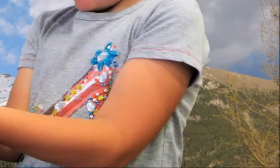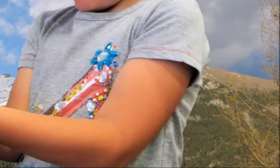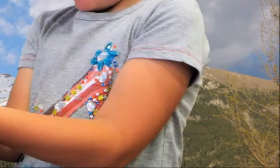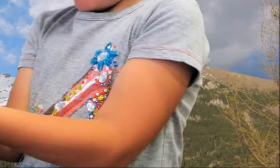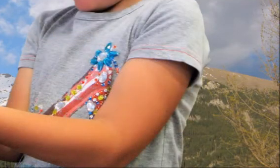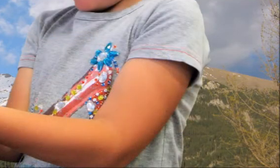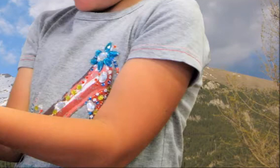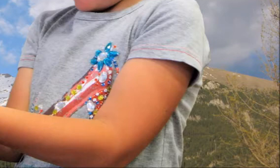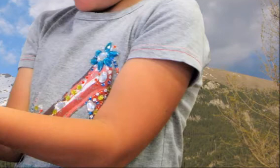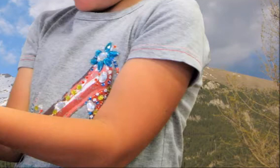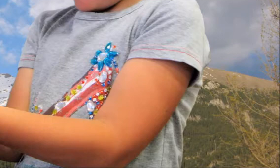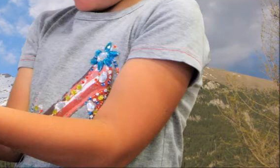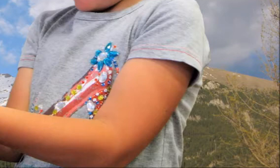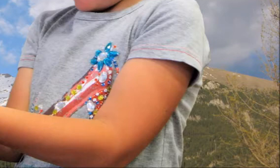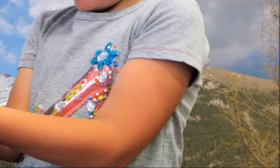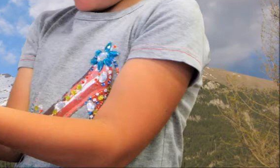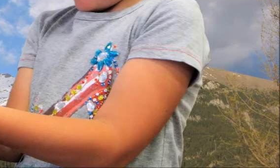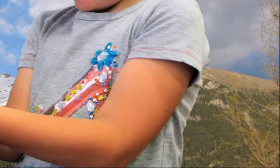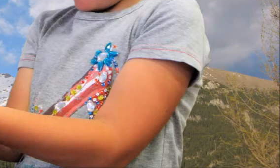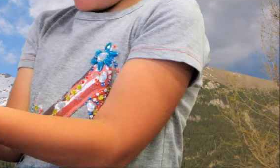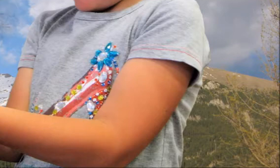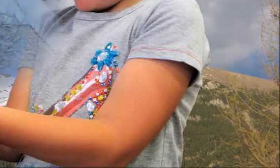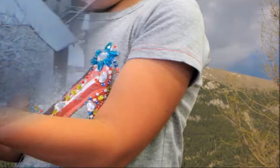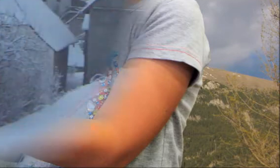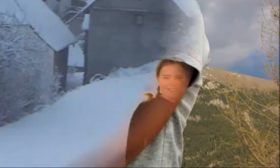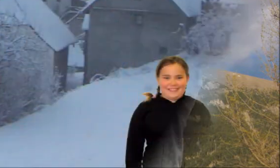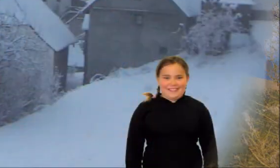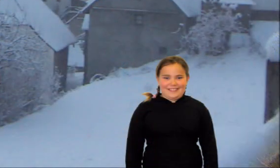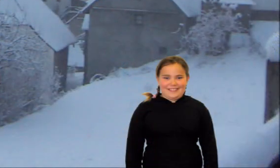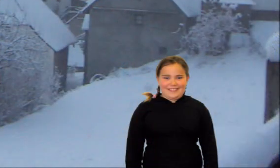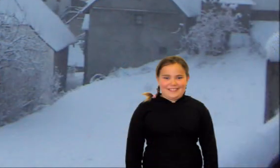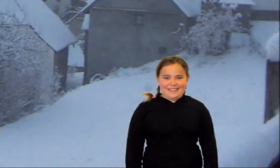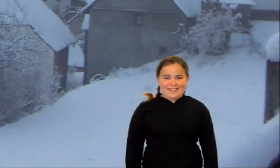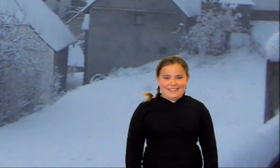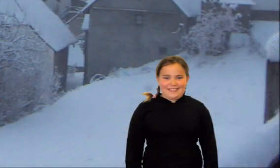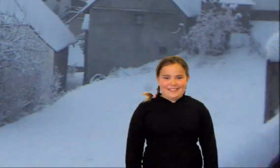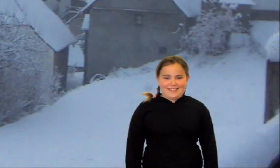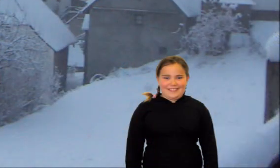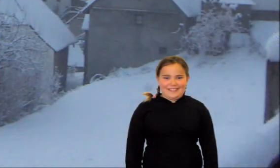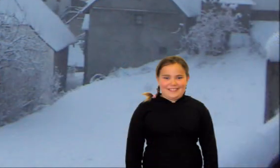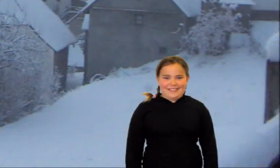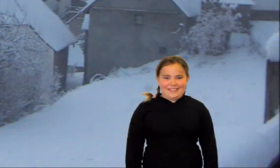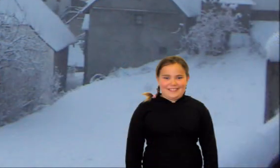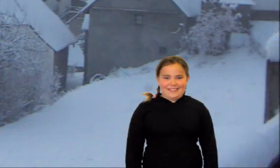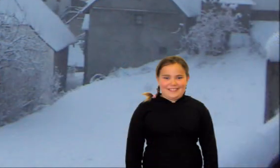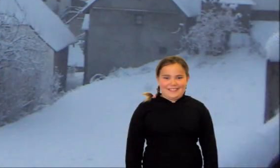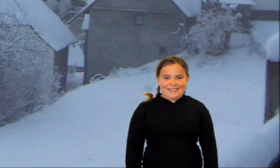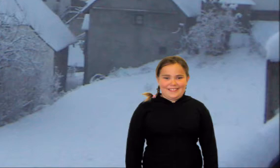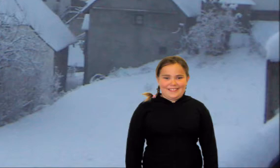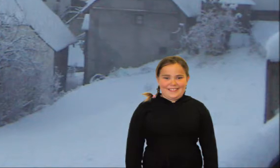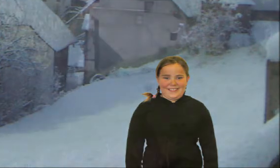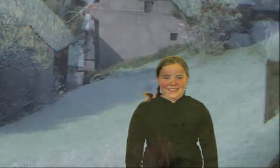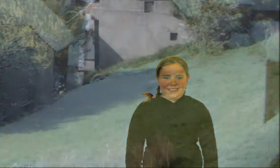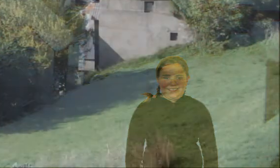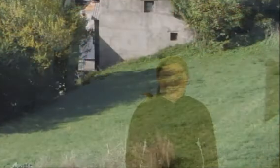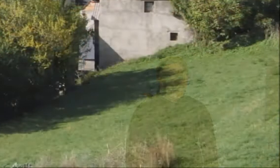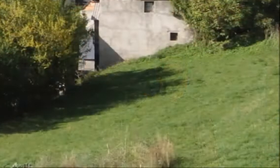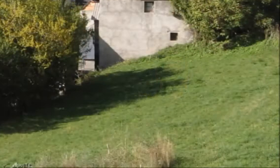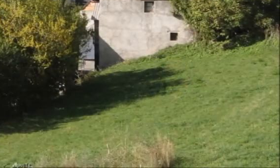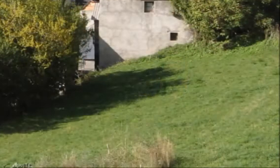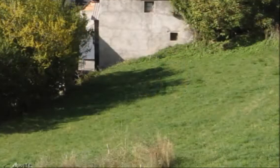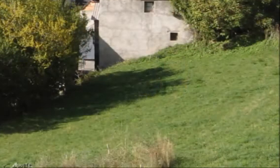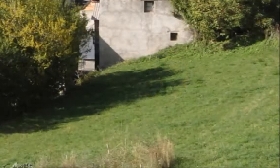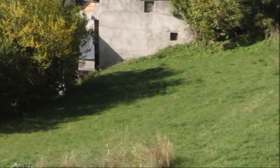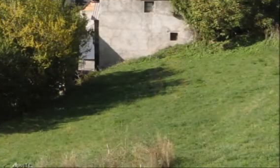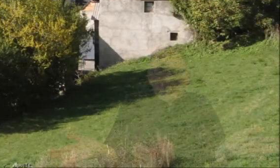cuídanos de que caigan ellas. ¡Sí, Valentín! Y en invierno desfarían toda la nieve de las carreras